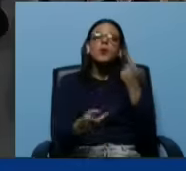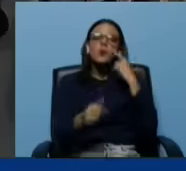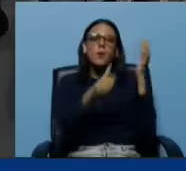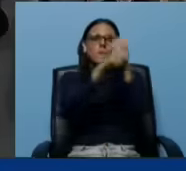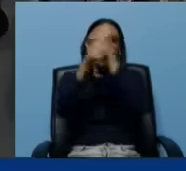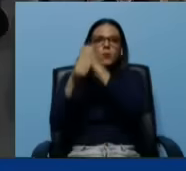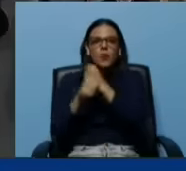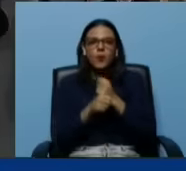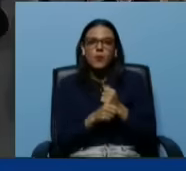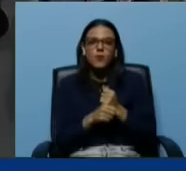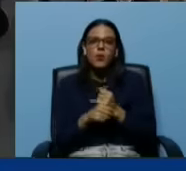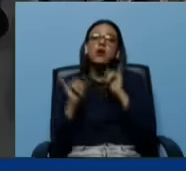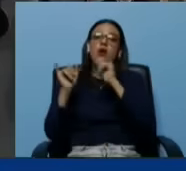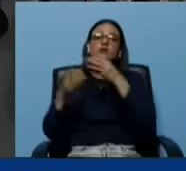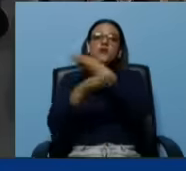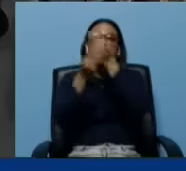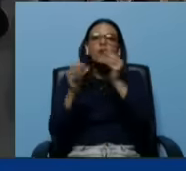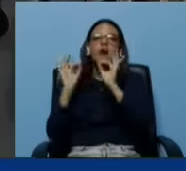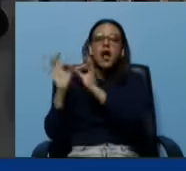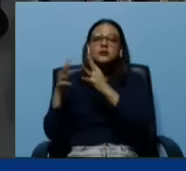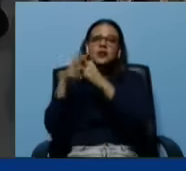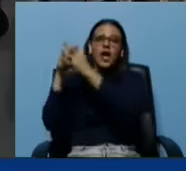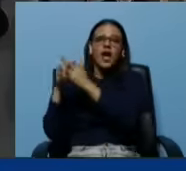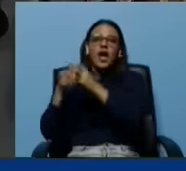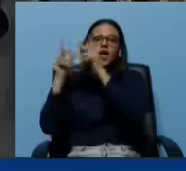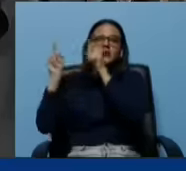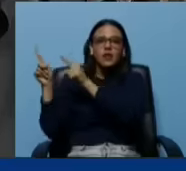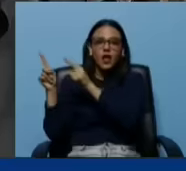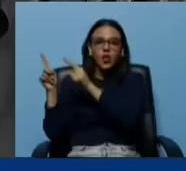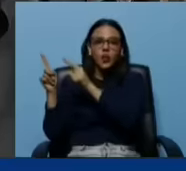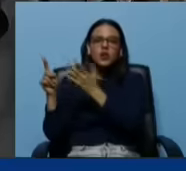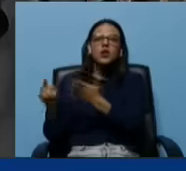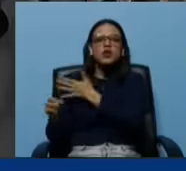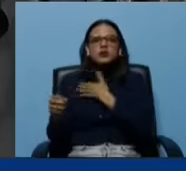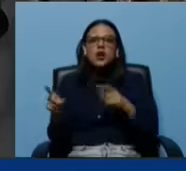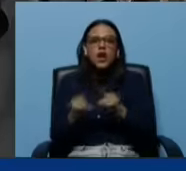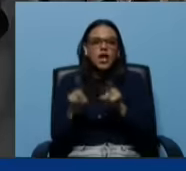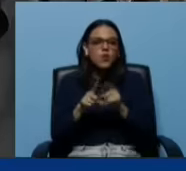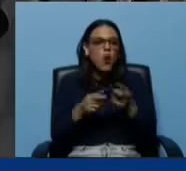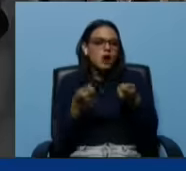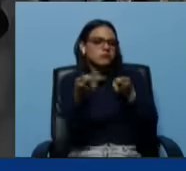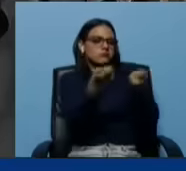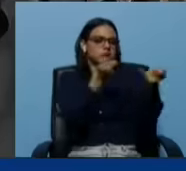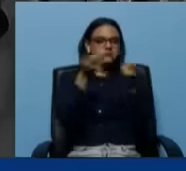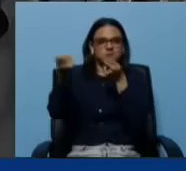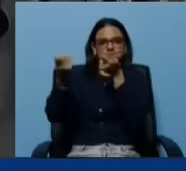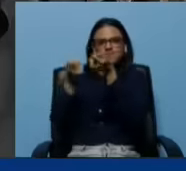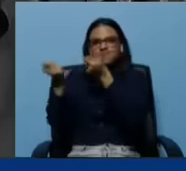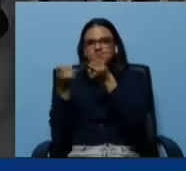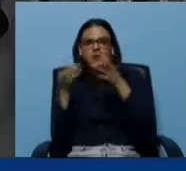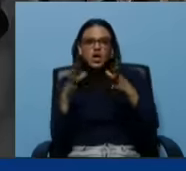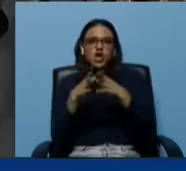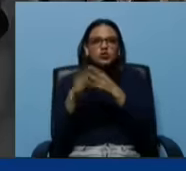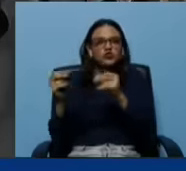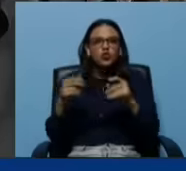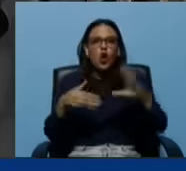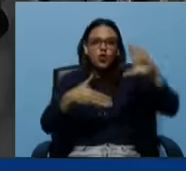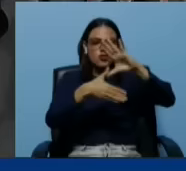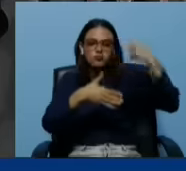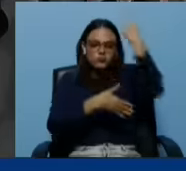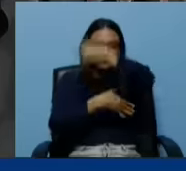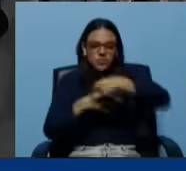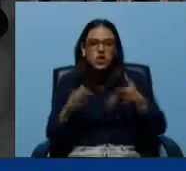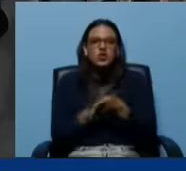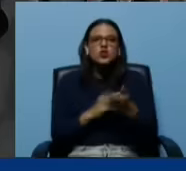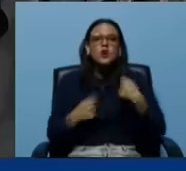de los Estados Unidos. Las élites son las que quieren tomar el control de la región a favor de sus